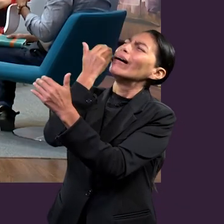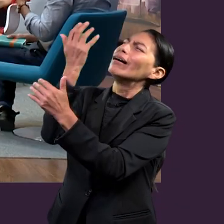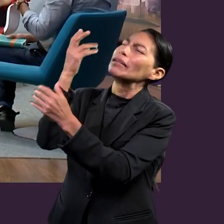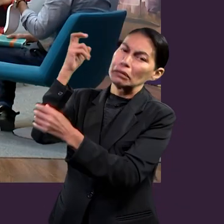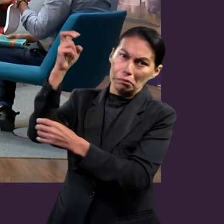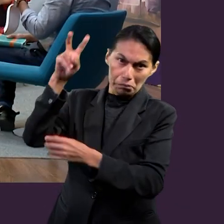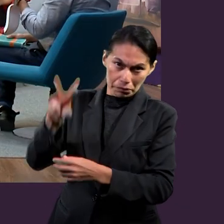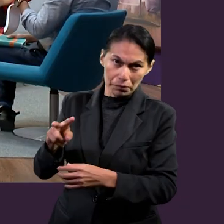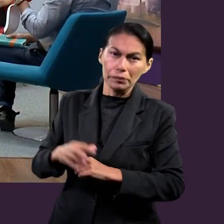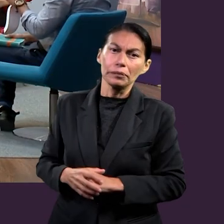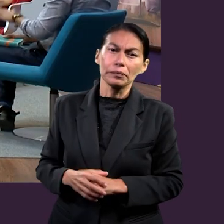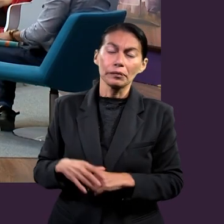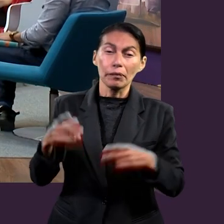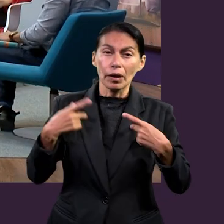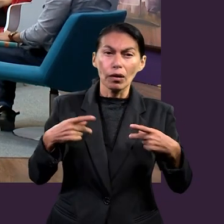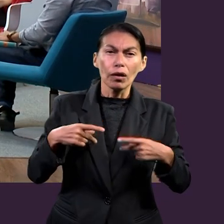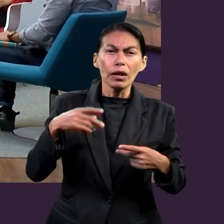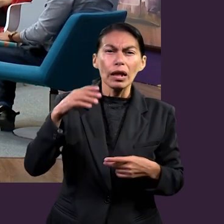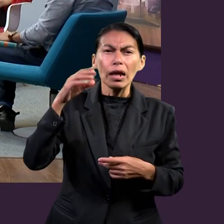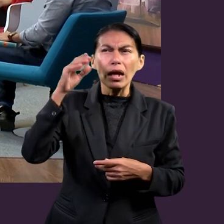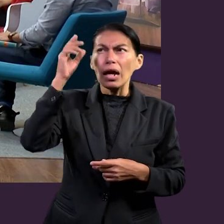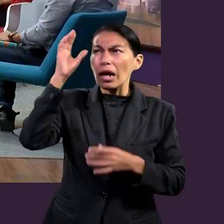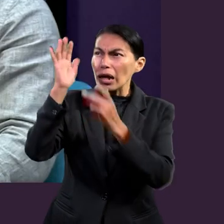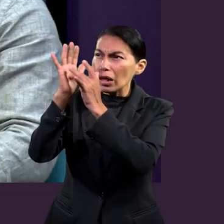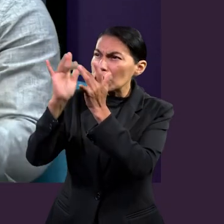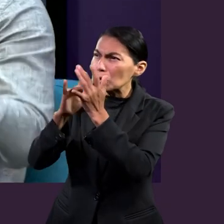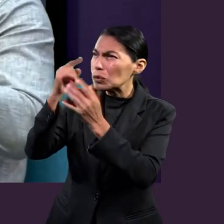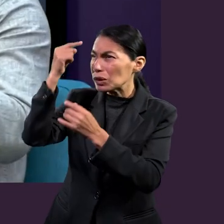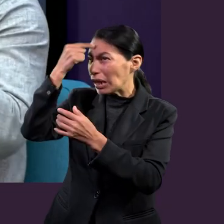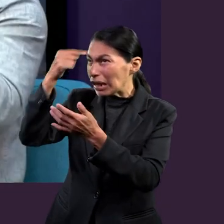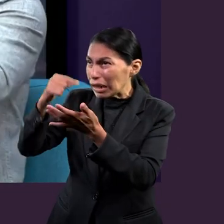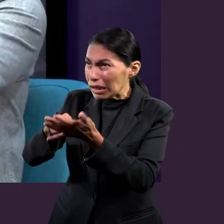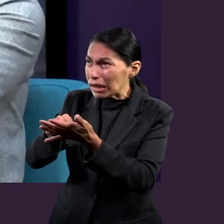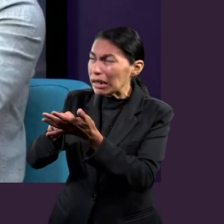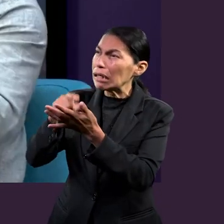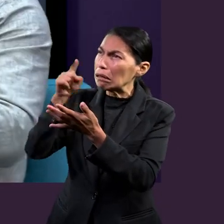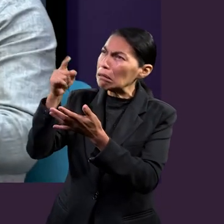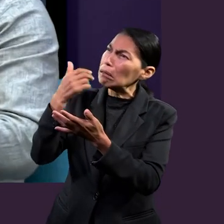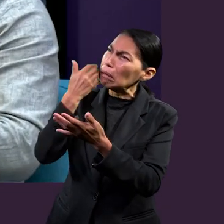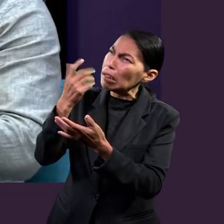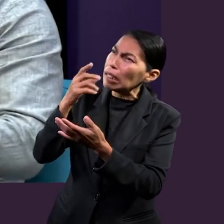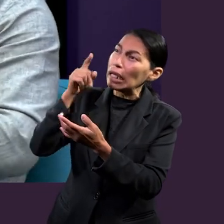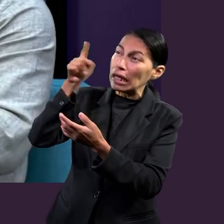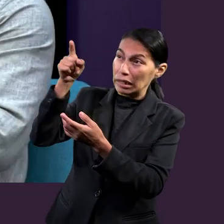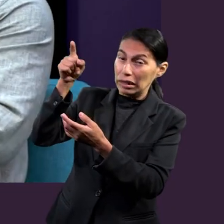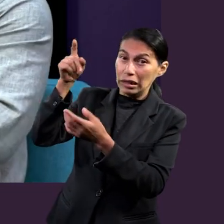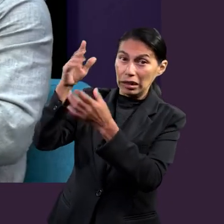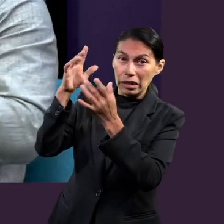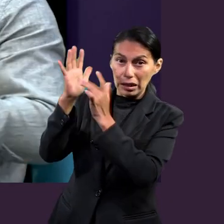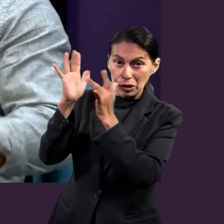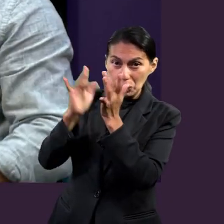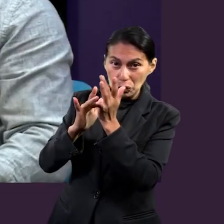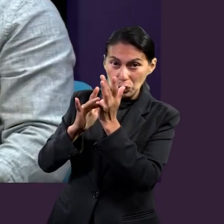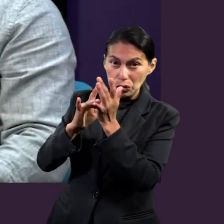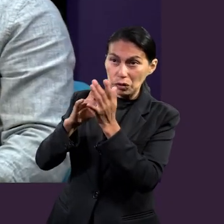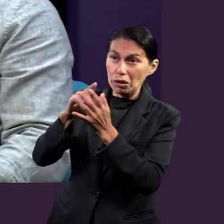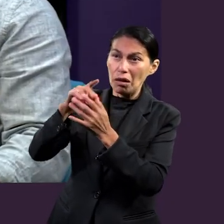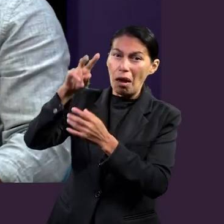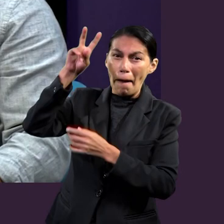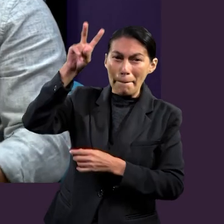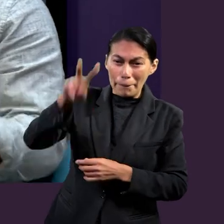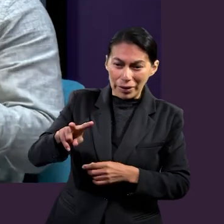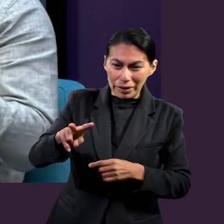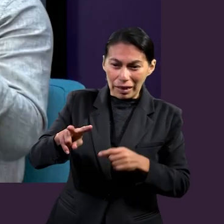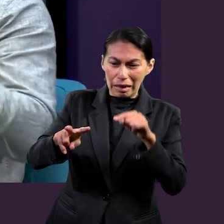creyente o alguien que cree en Jesús, que lee la Biblia, la verdad es Jesús. Cuando iban a crucificar a